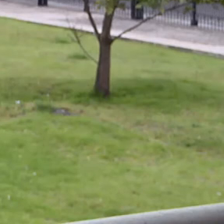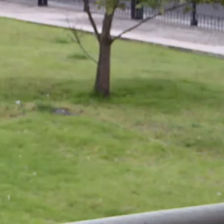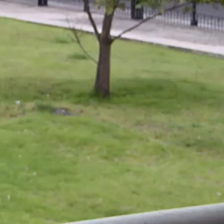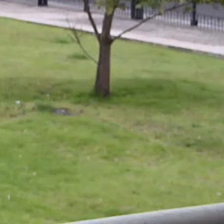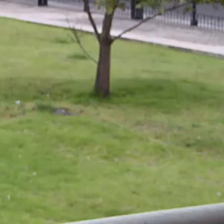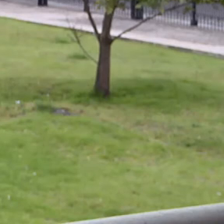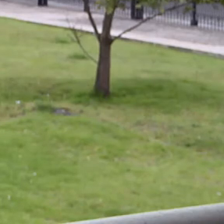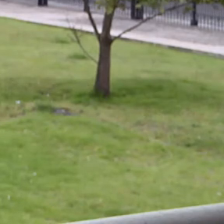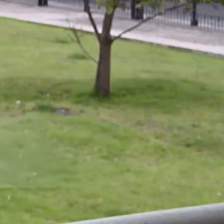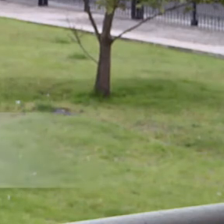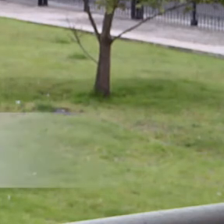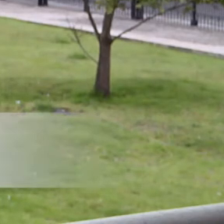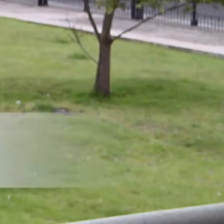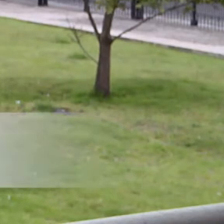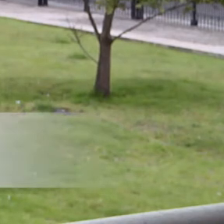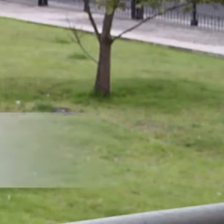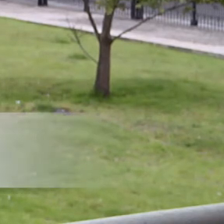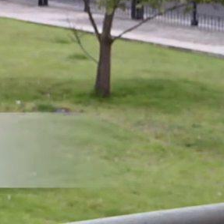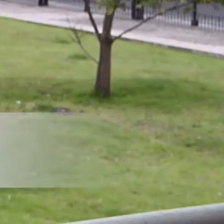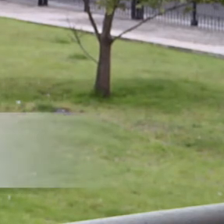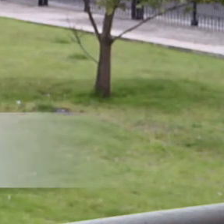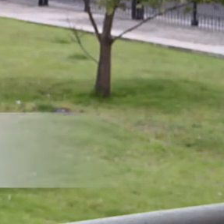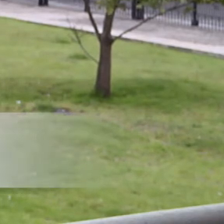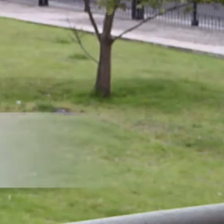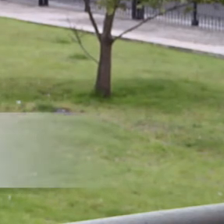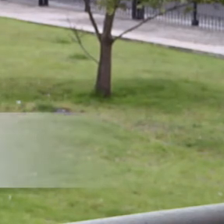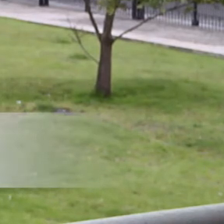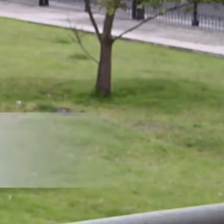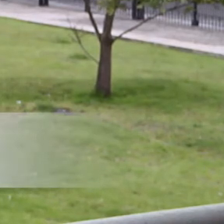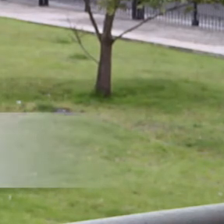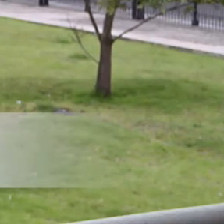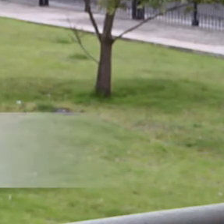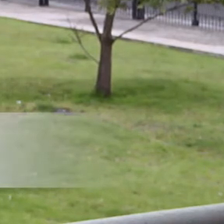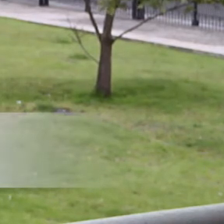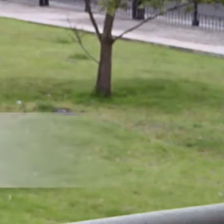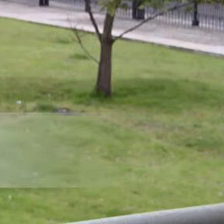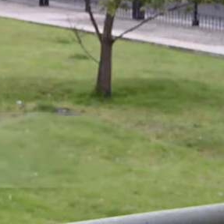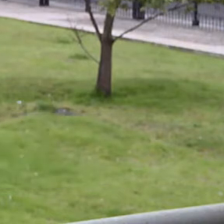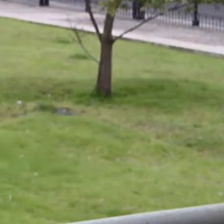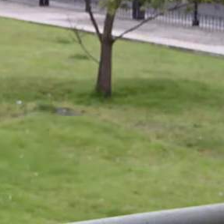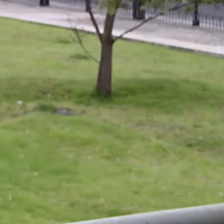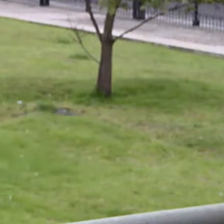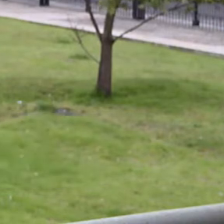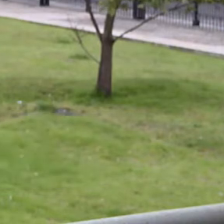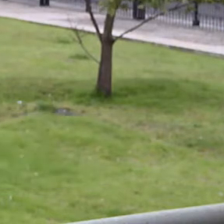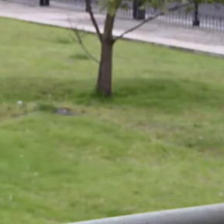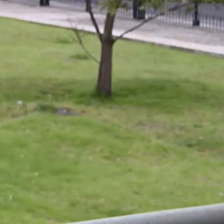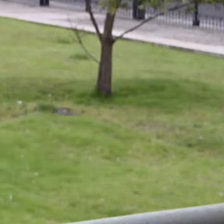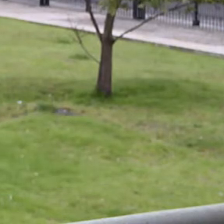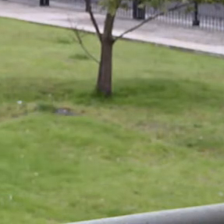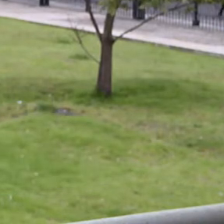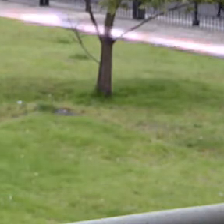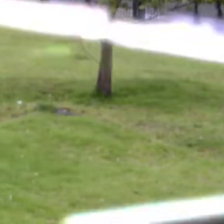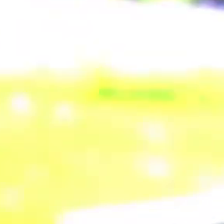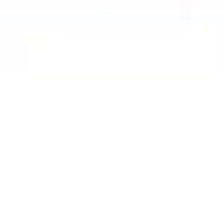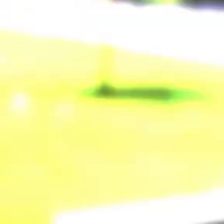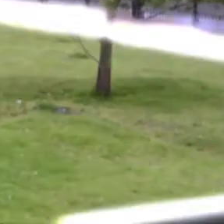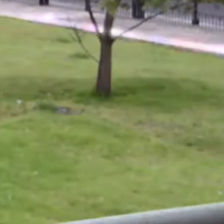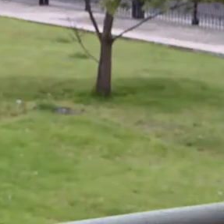La Dirección General Administrativa del Senado se apoya en 5 divisiones, las cuales son las encargadas de garantizar el funcionamiento administrativo de la